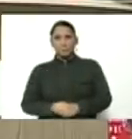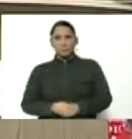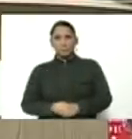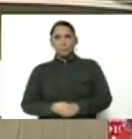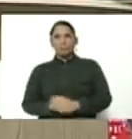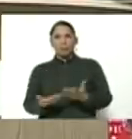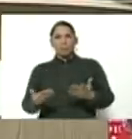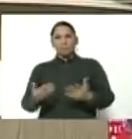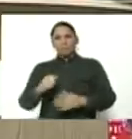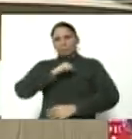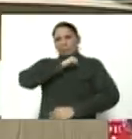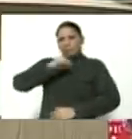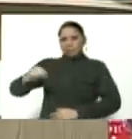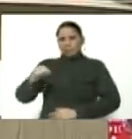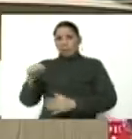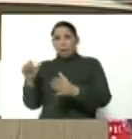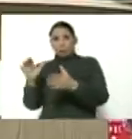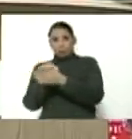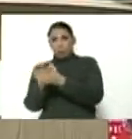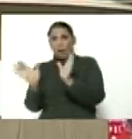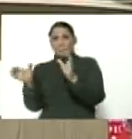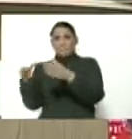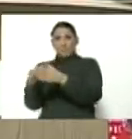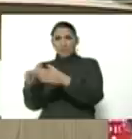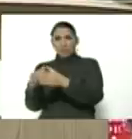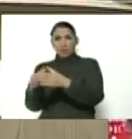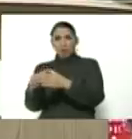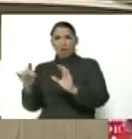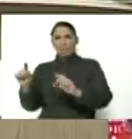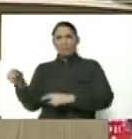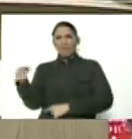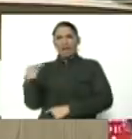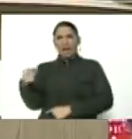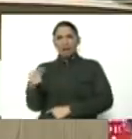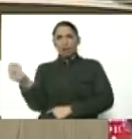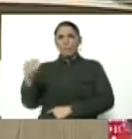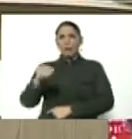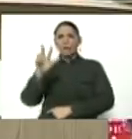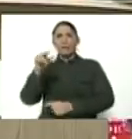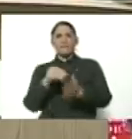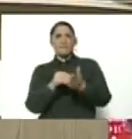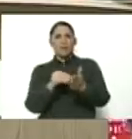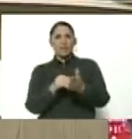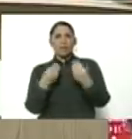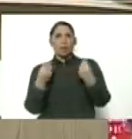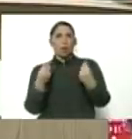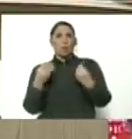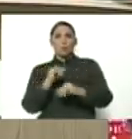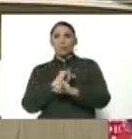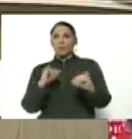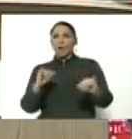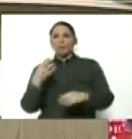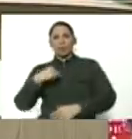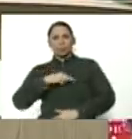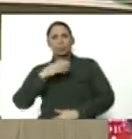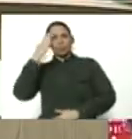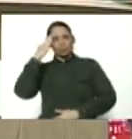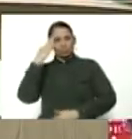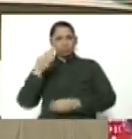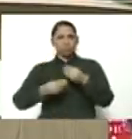sus compañeros, negándolos más de 3 veces, como ya es una tradición